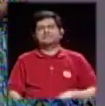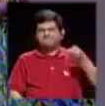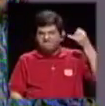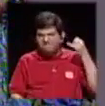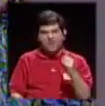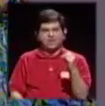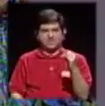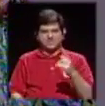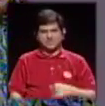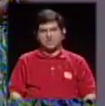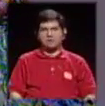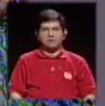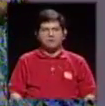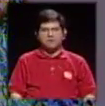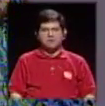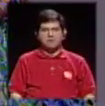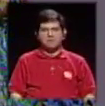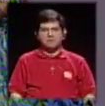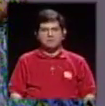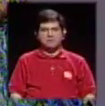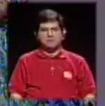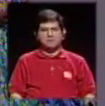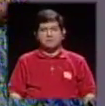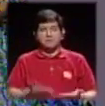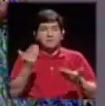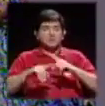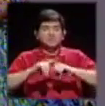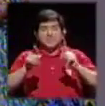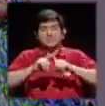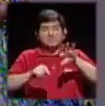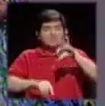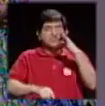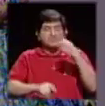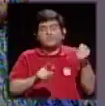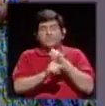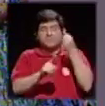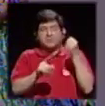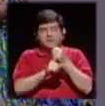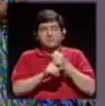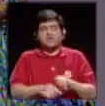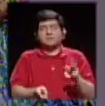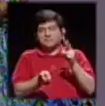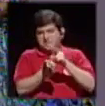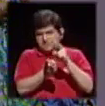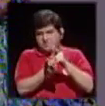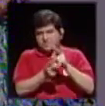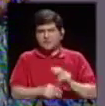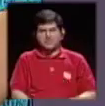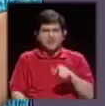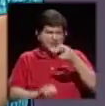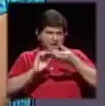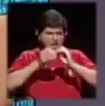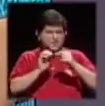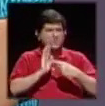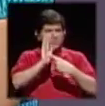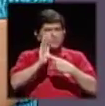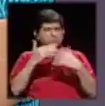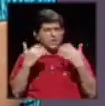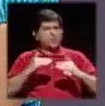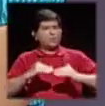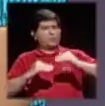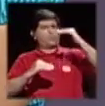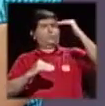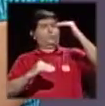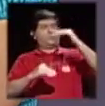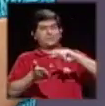violaciones y muchas formas de violencia sexual. Esas cifras que se ha dado son muy altas.